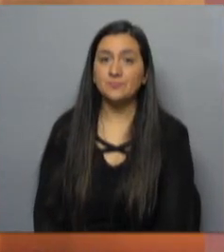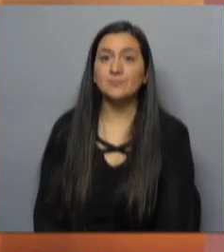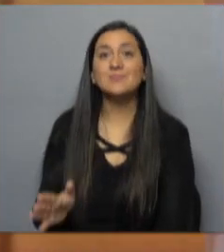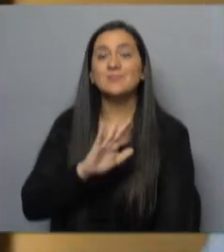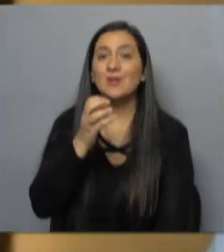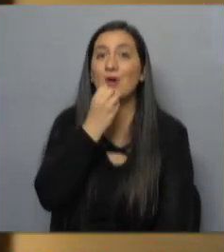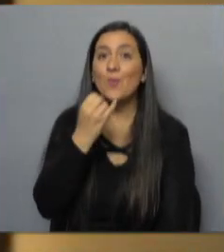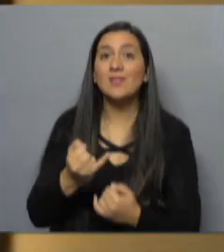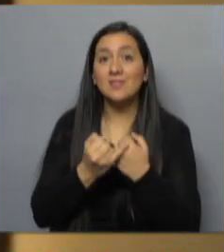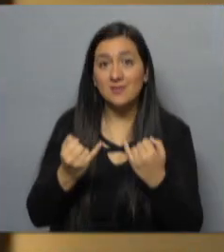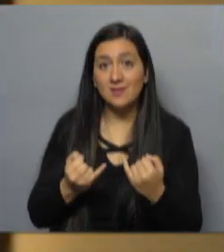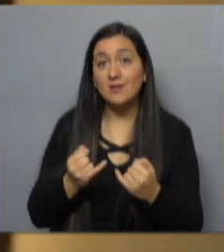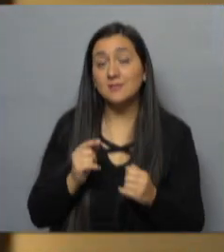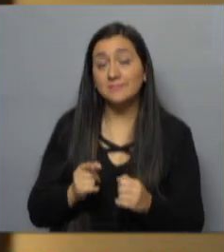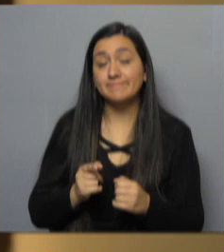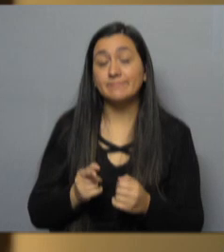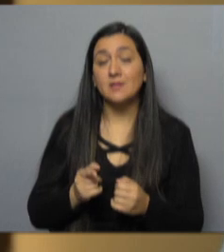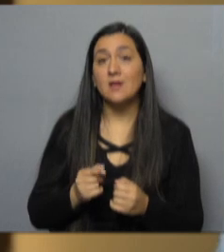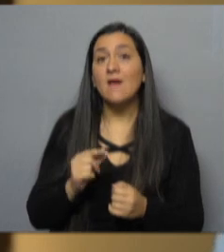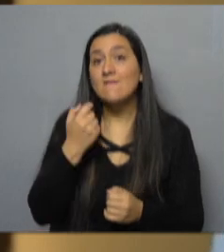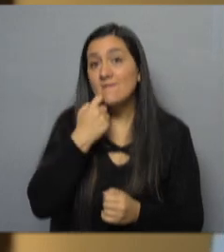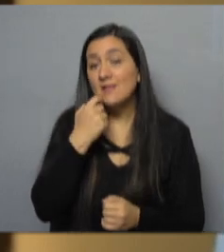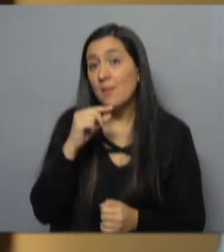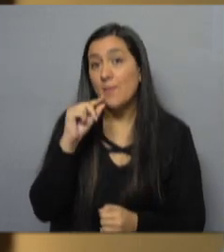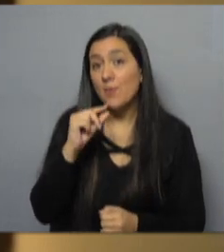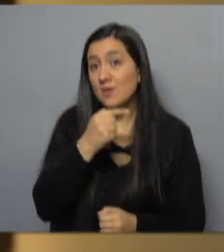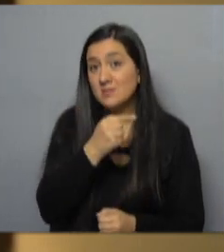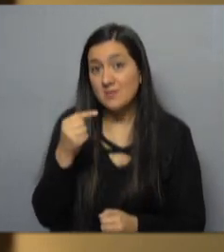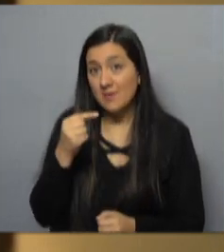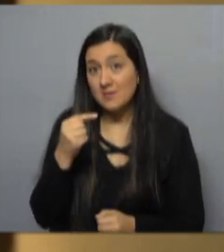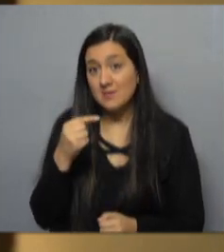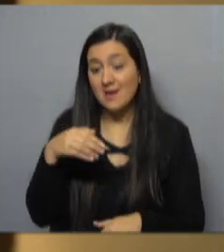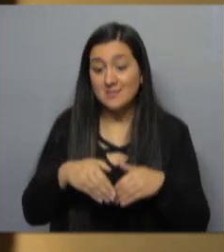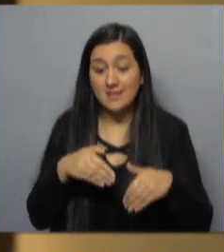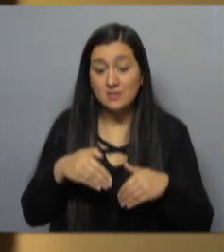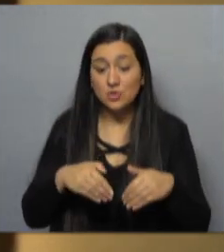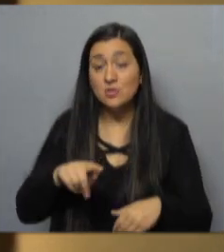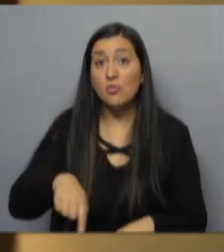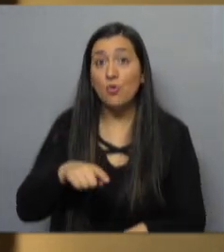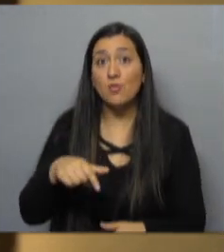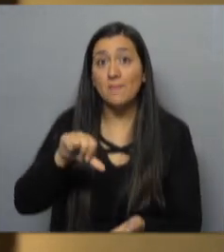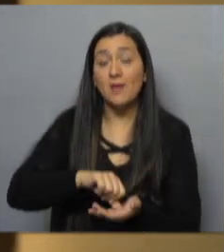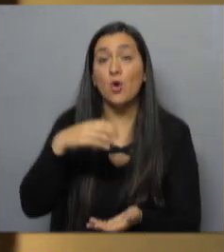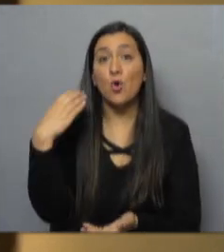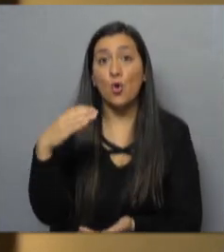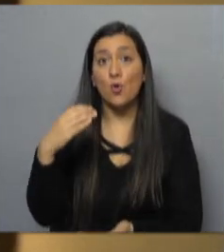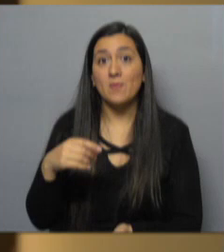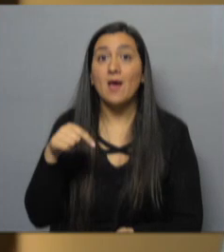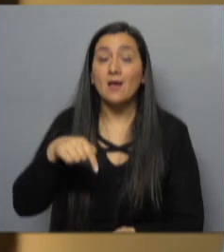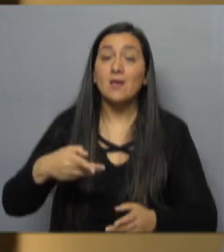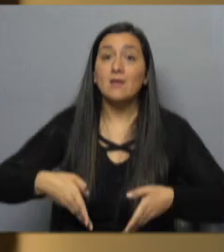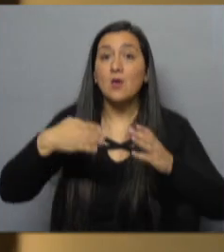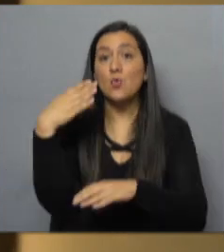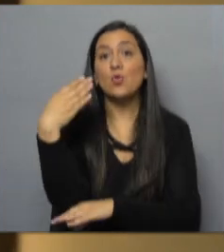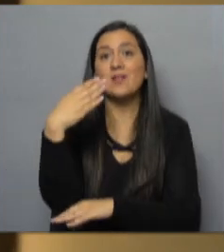Buen día, Marcelo. Así es, estamos a pocas semanas de las elecciones en Colombia. Y aquí en Montevideo, en el Hotel Esplendor Cervantes, un lugar con